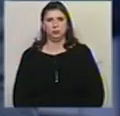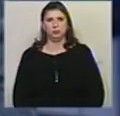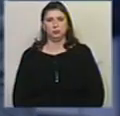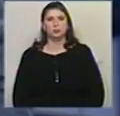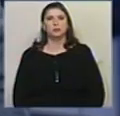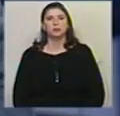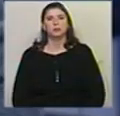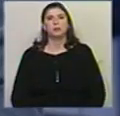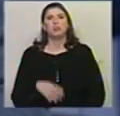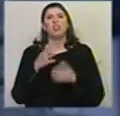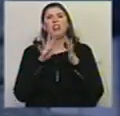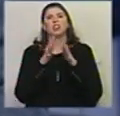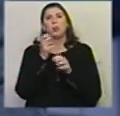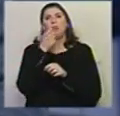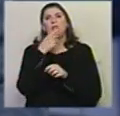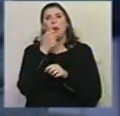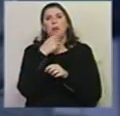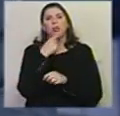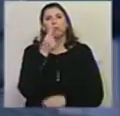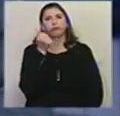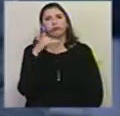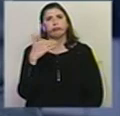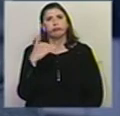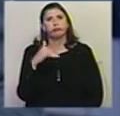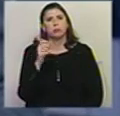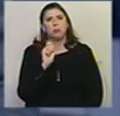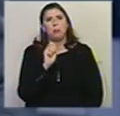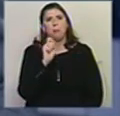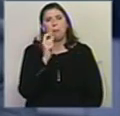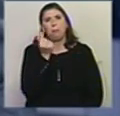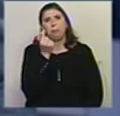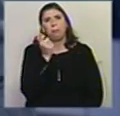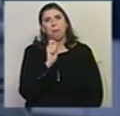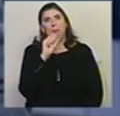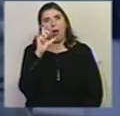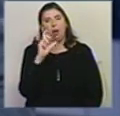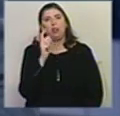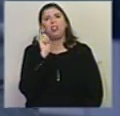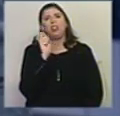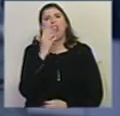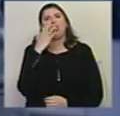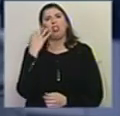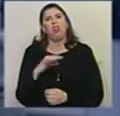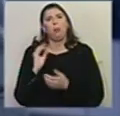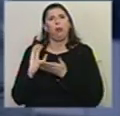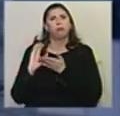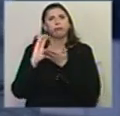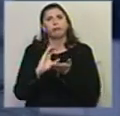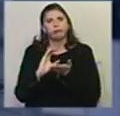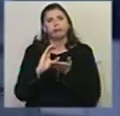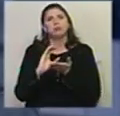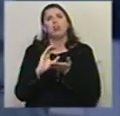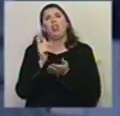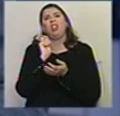¿Qué son los medicamentos de alto costo o de alto precio? ¿Quién los tiene que financiar? ¿Quién los tiene que